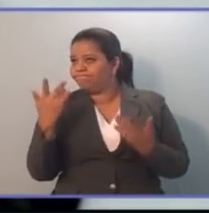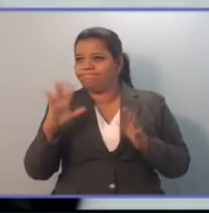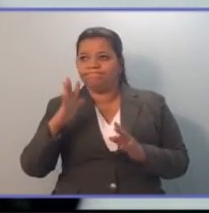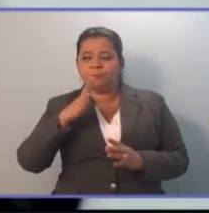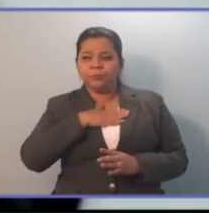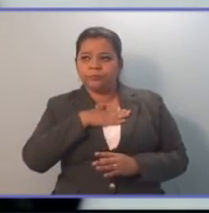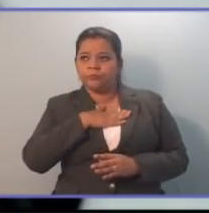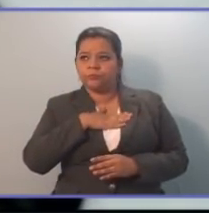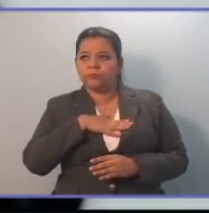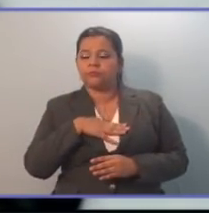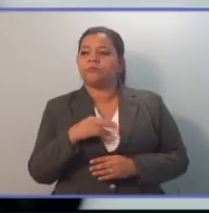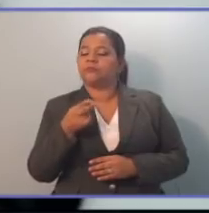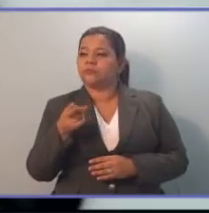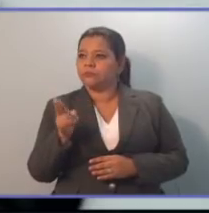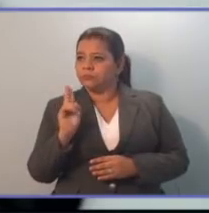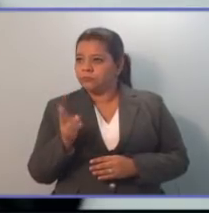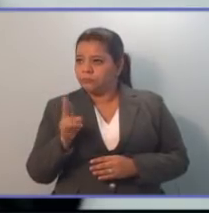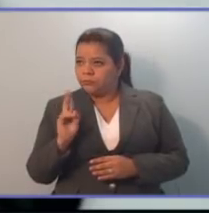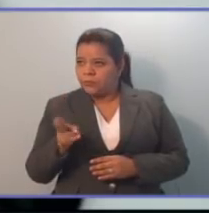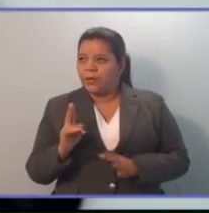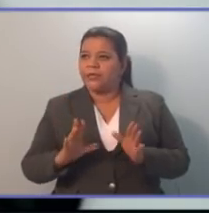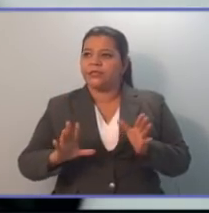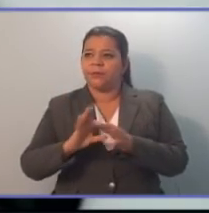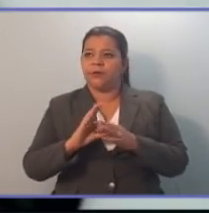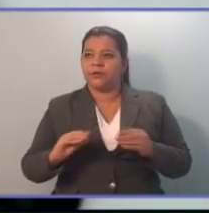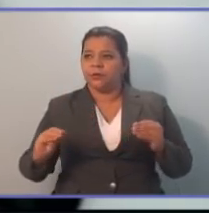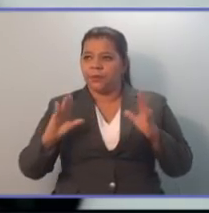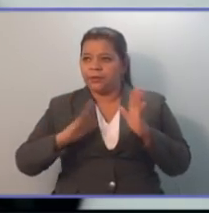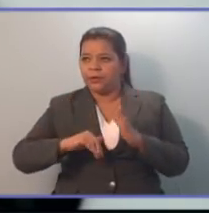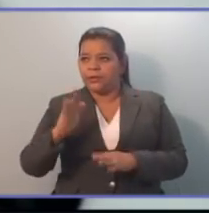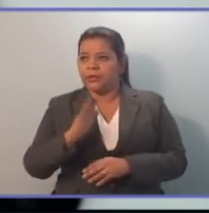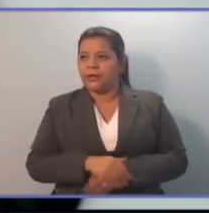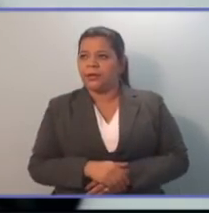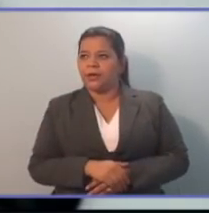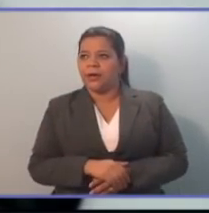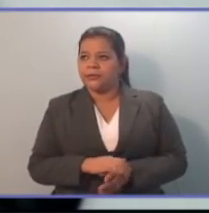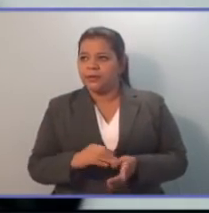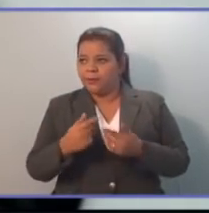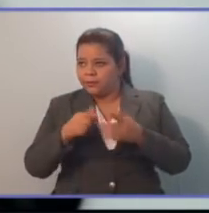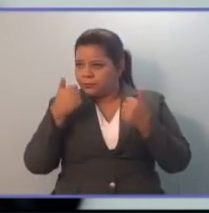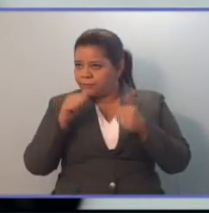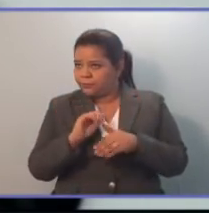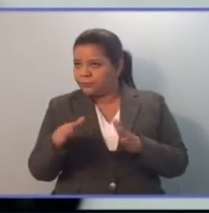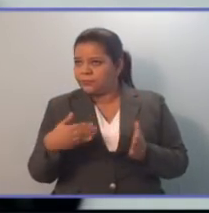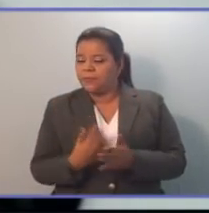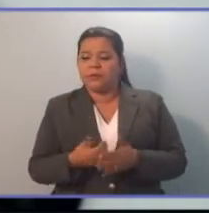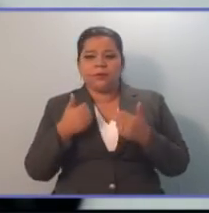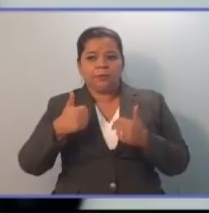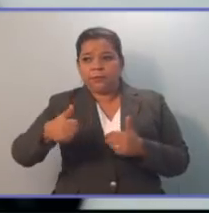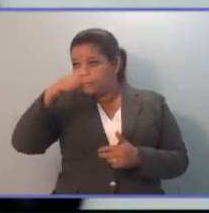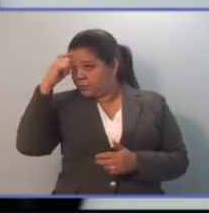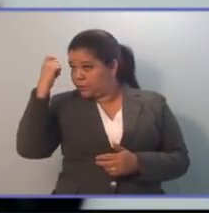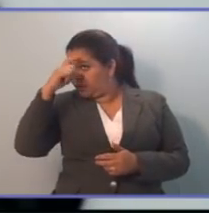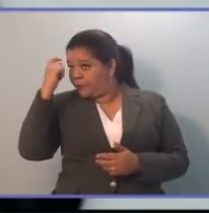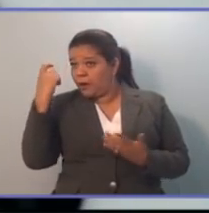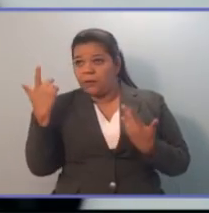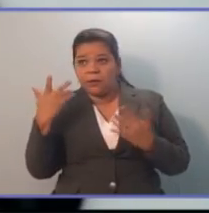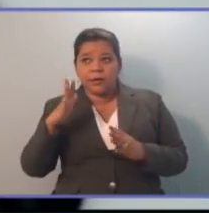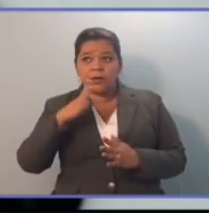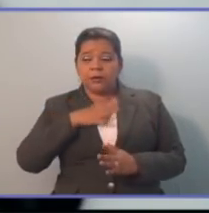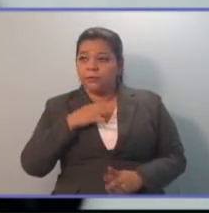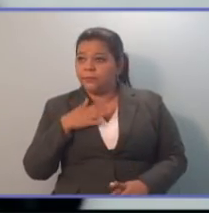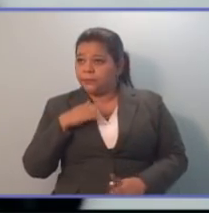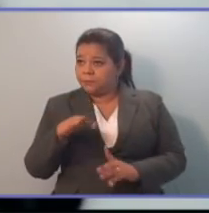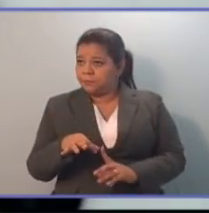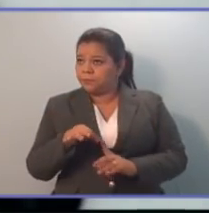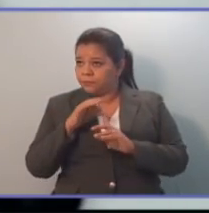de un tribunal adscrita. Considero que por hacer un buen trabajo se me nombra pues casi